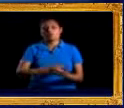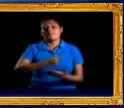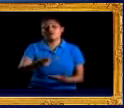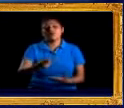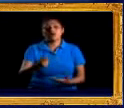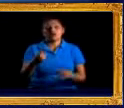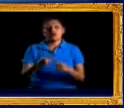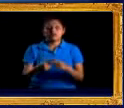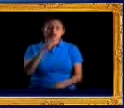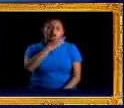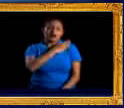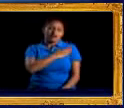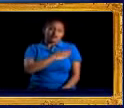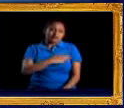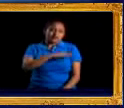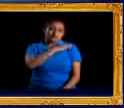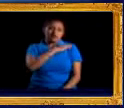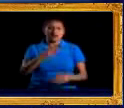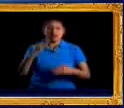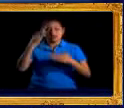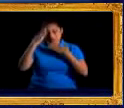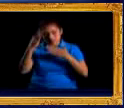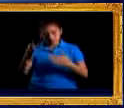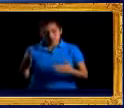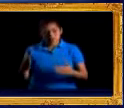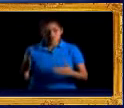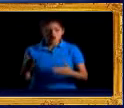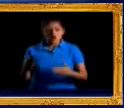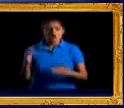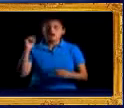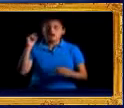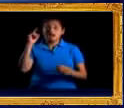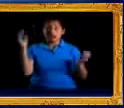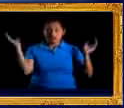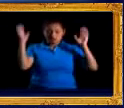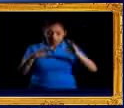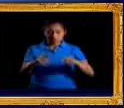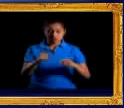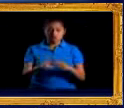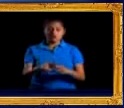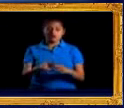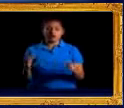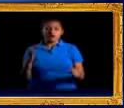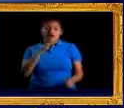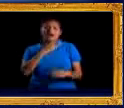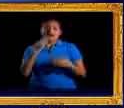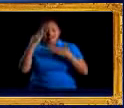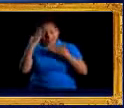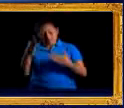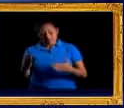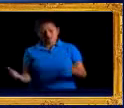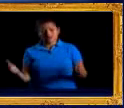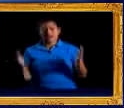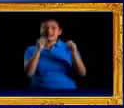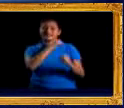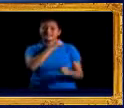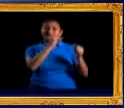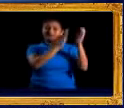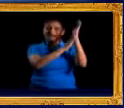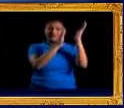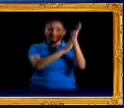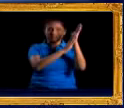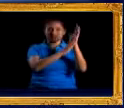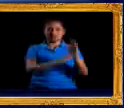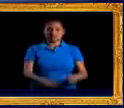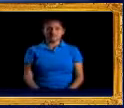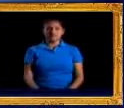gratitud le adoramos. Por gratitud, hermano, cantamos alabanzas al Rey de Reyes, al Señor de